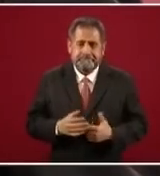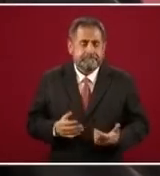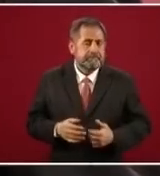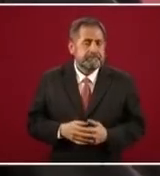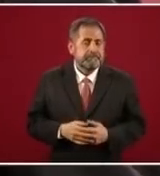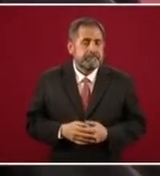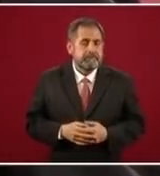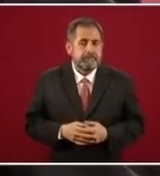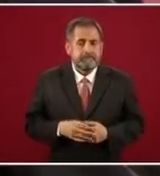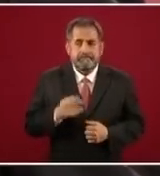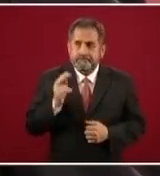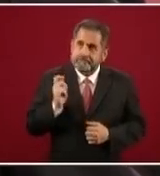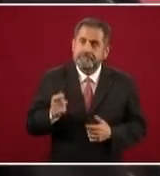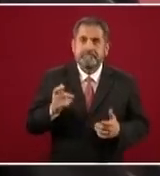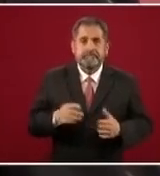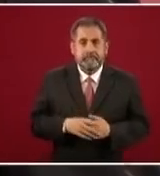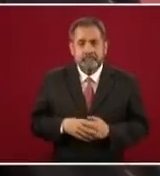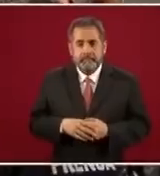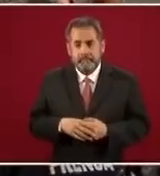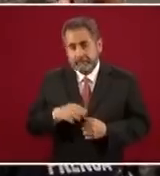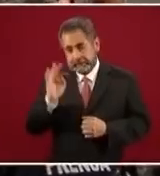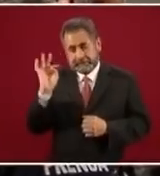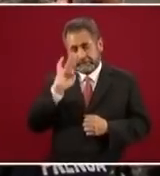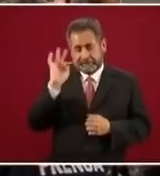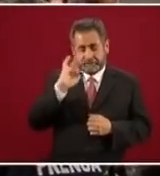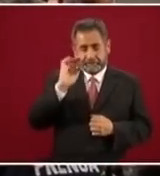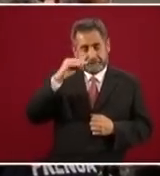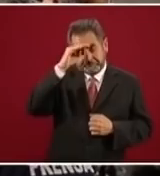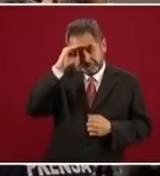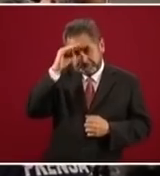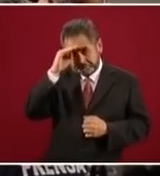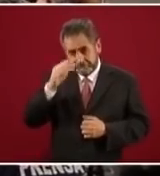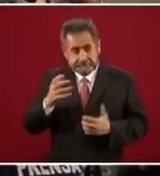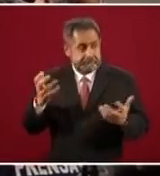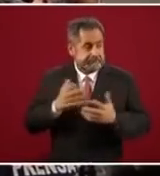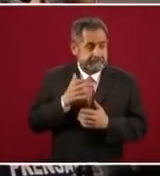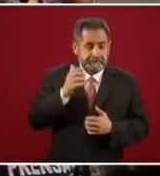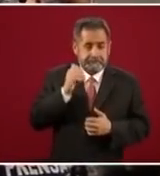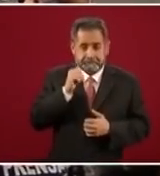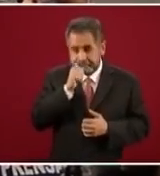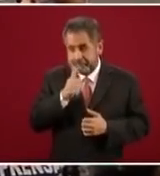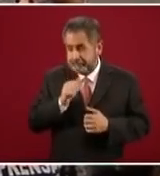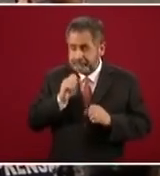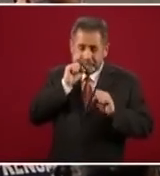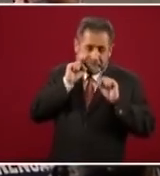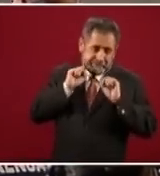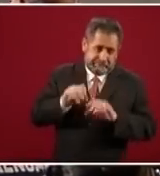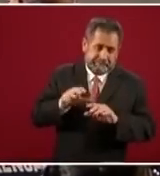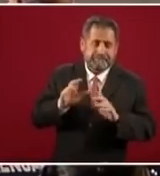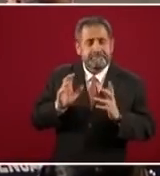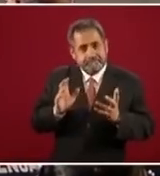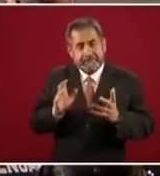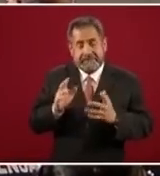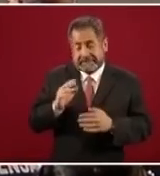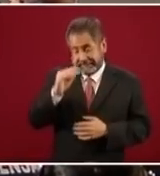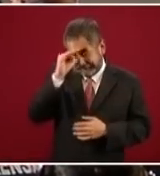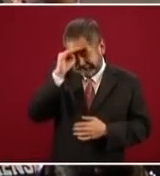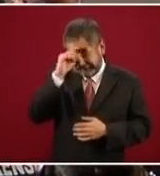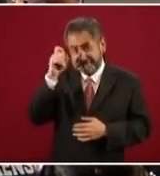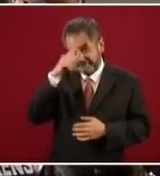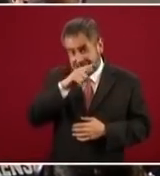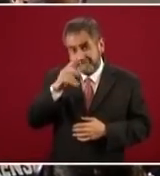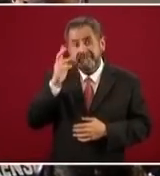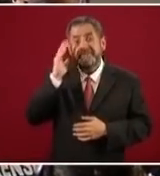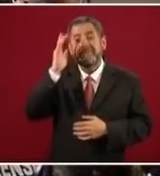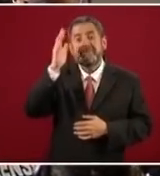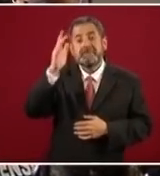Nos llevaría, en el caso de que no se hiciera nada, a que los